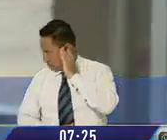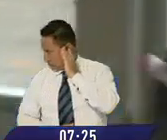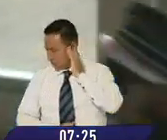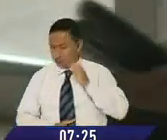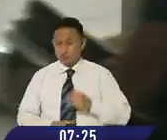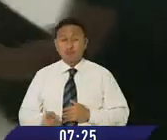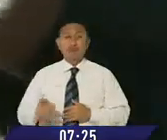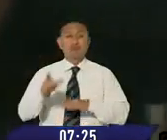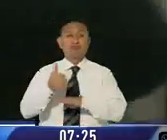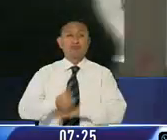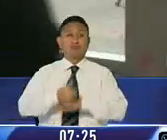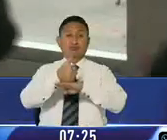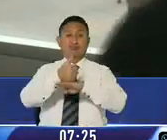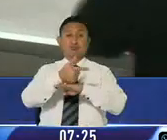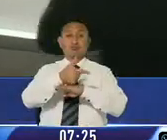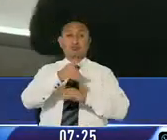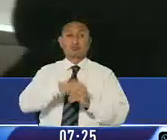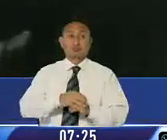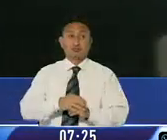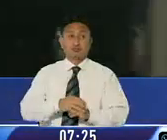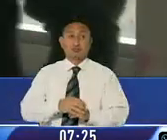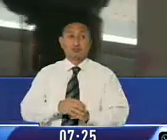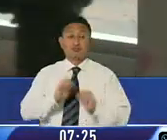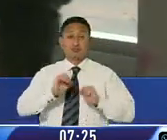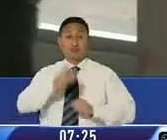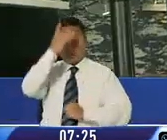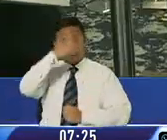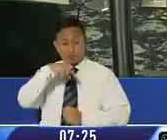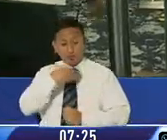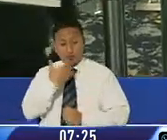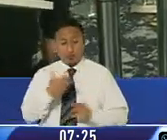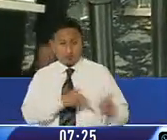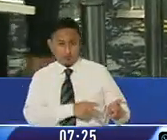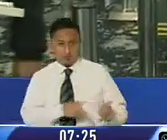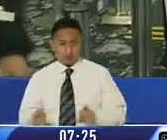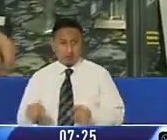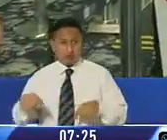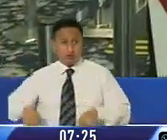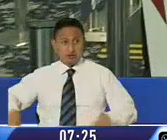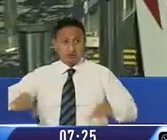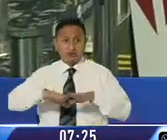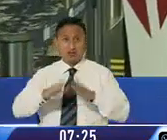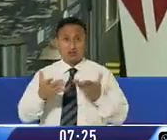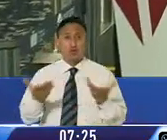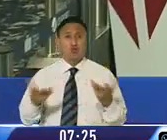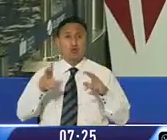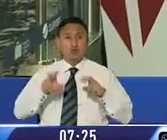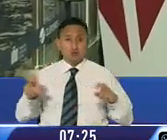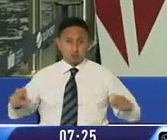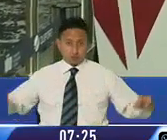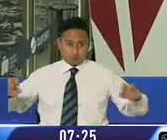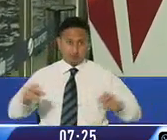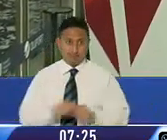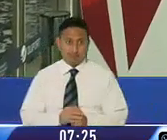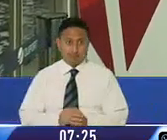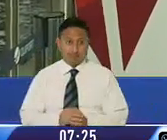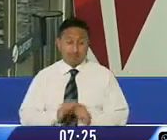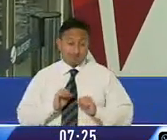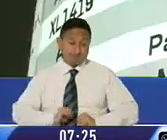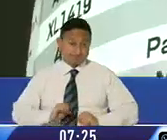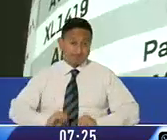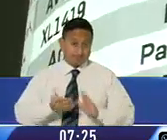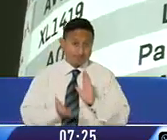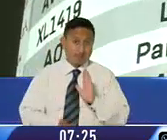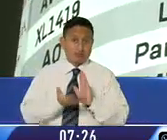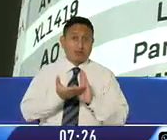los representantes de Quipor, la decisión permitirá una mejor planificación de la ocupación de las áreas del aeropuerto de la capital, en espera de un aumento